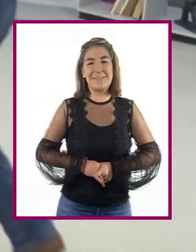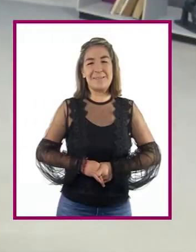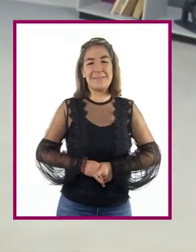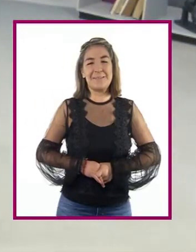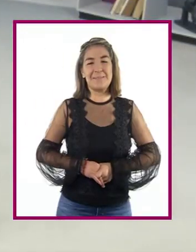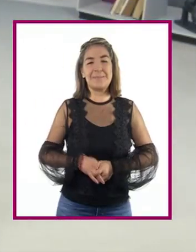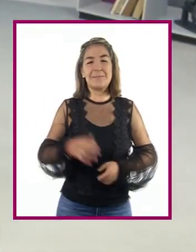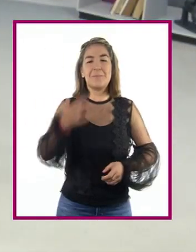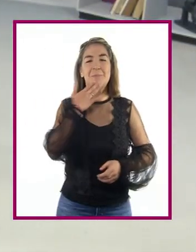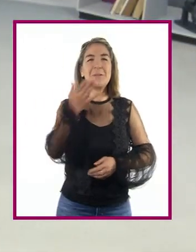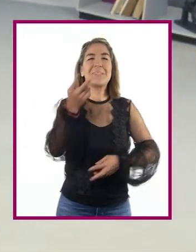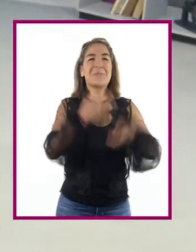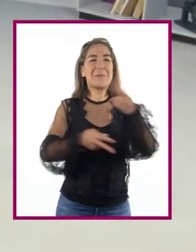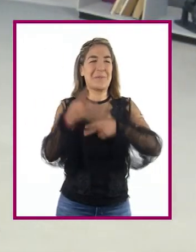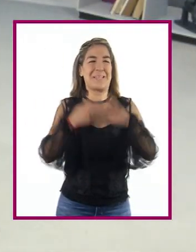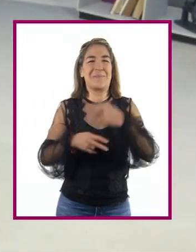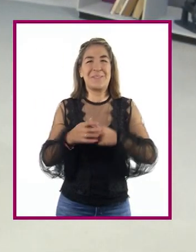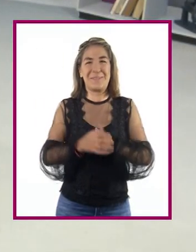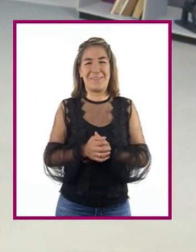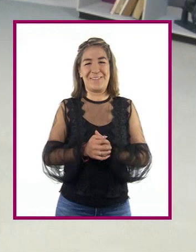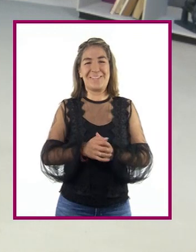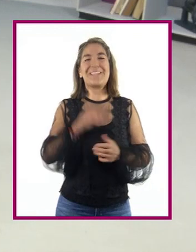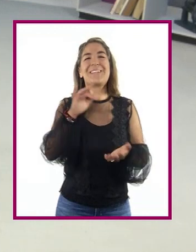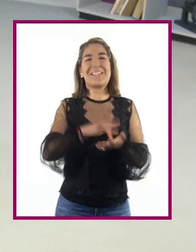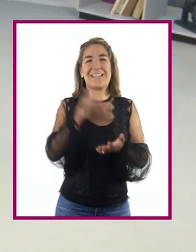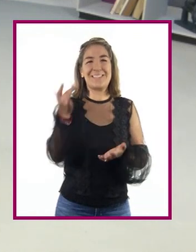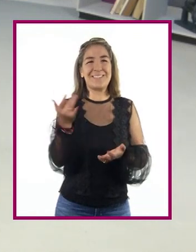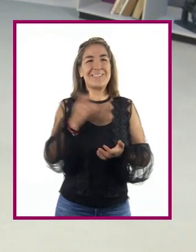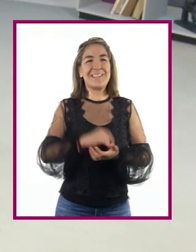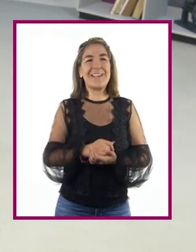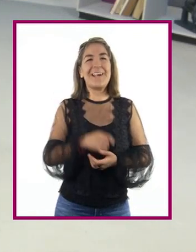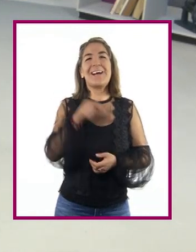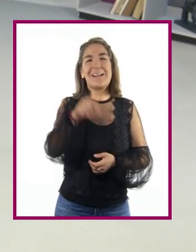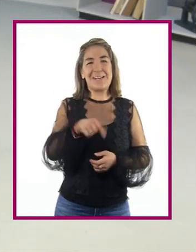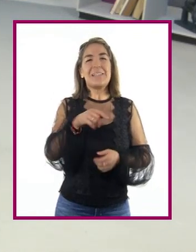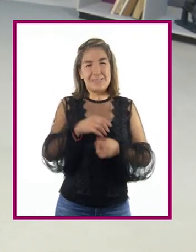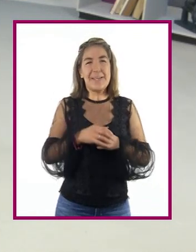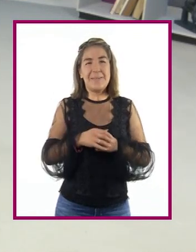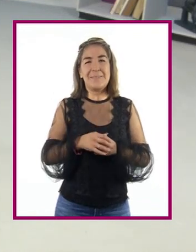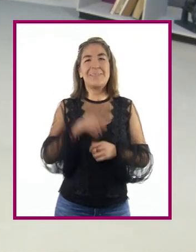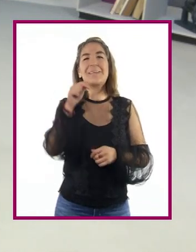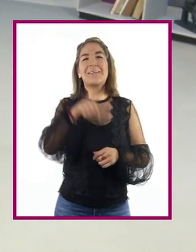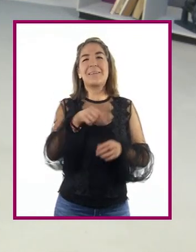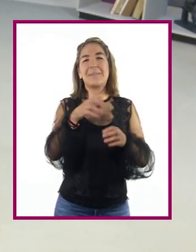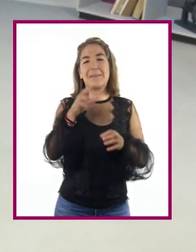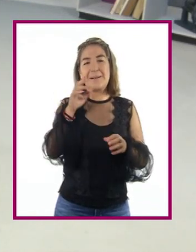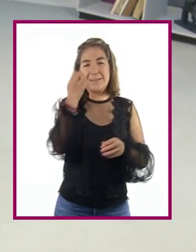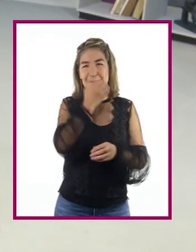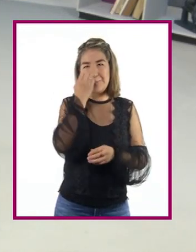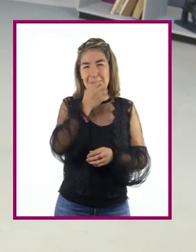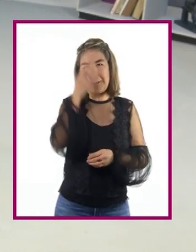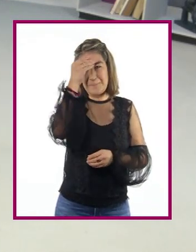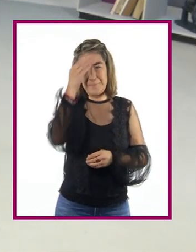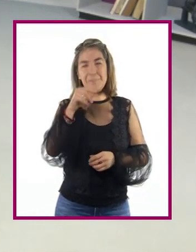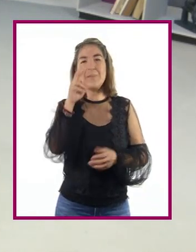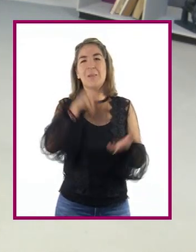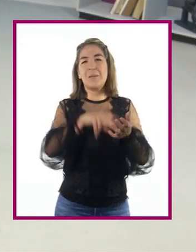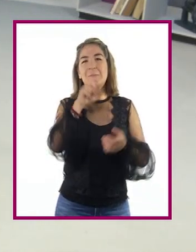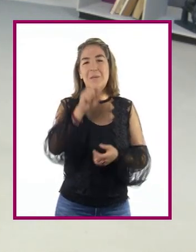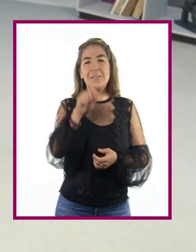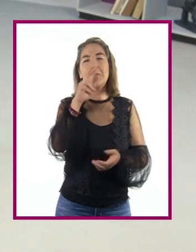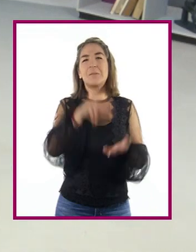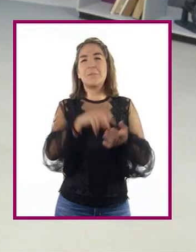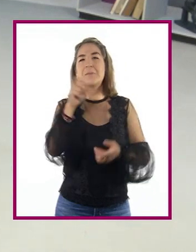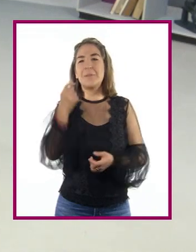Bienvenidas y bienvenidos a una sesión más de Aprende en Casa, nuestra herramienta de aprendizaje para el ciclo escolar